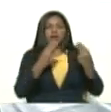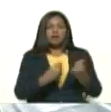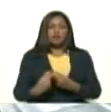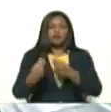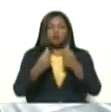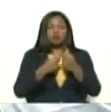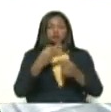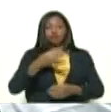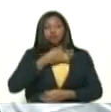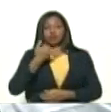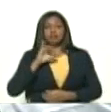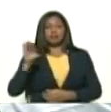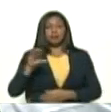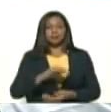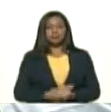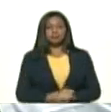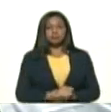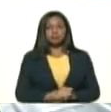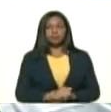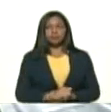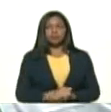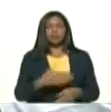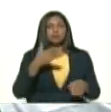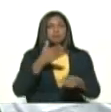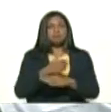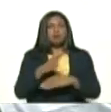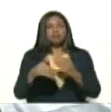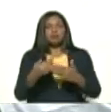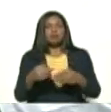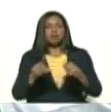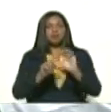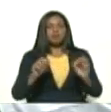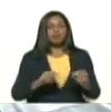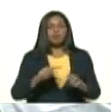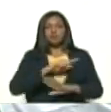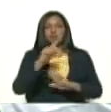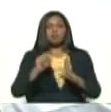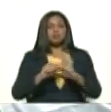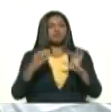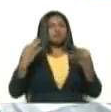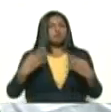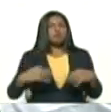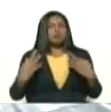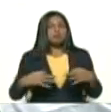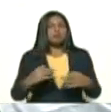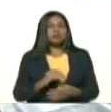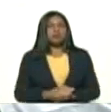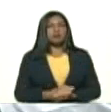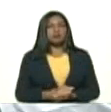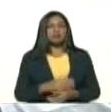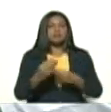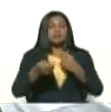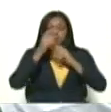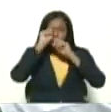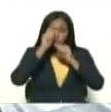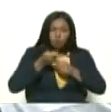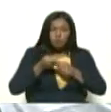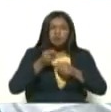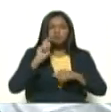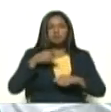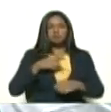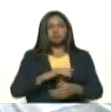y social del país se están llevando a cabo con absoluta normalidad. Hay que hacerle un reconocimiento,